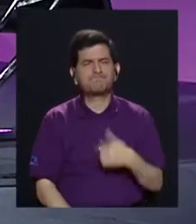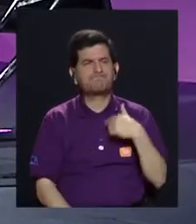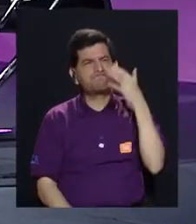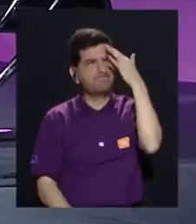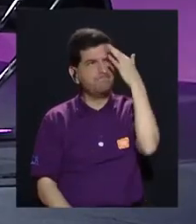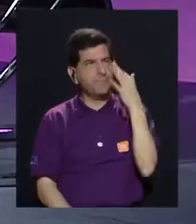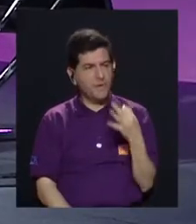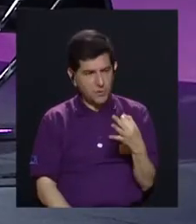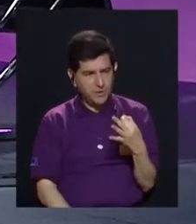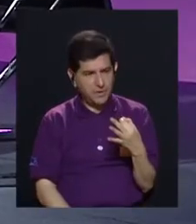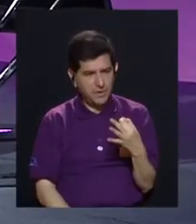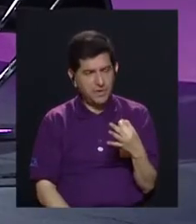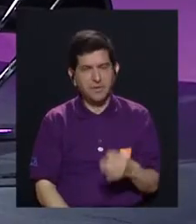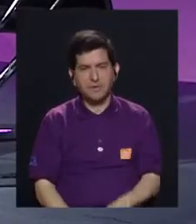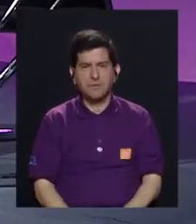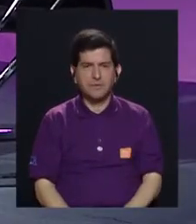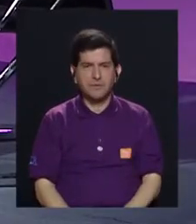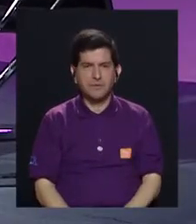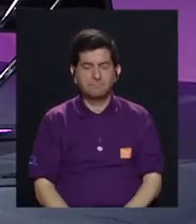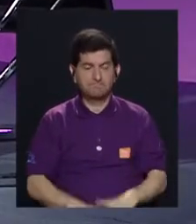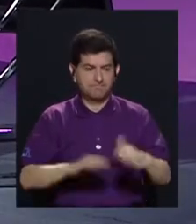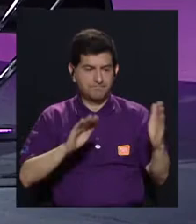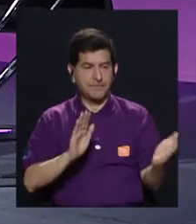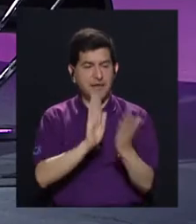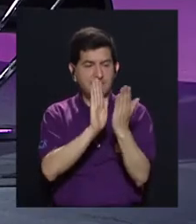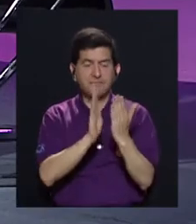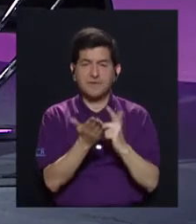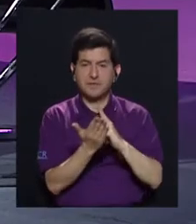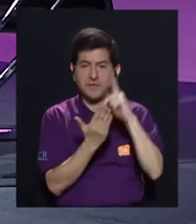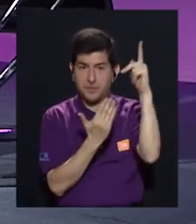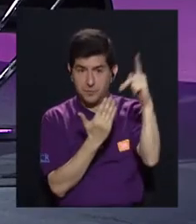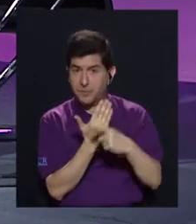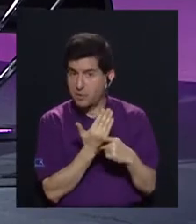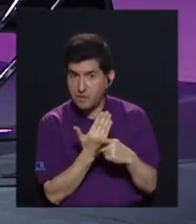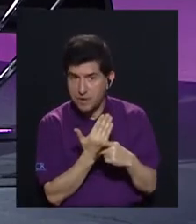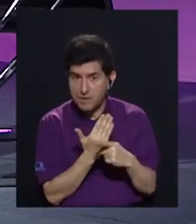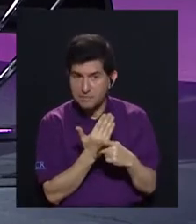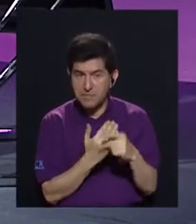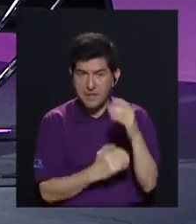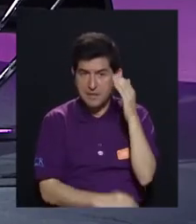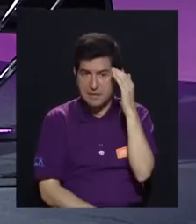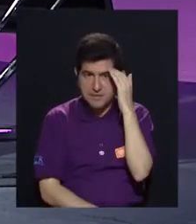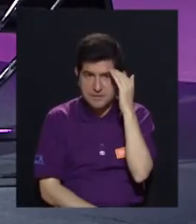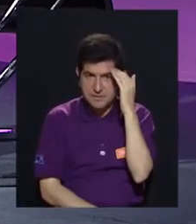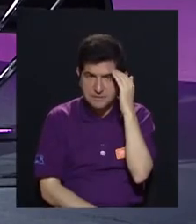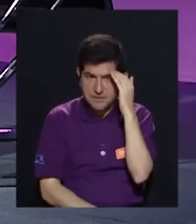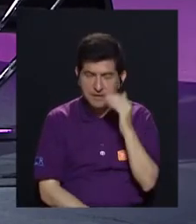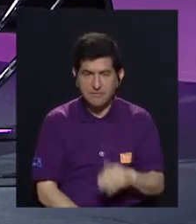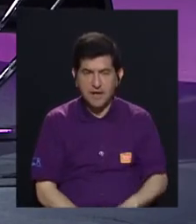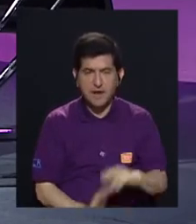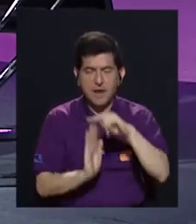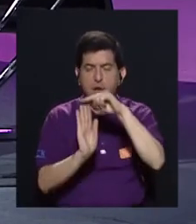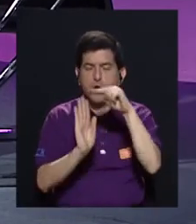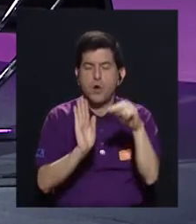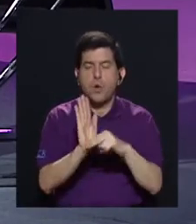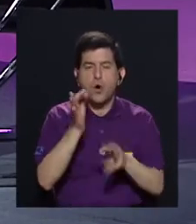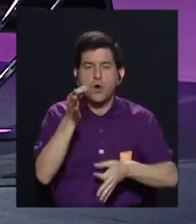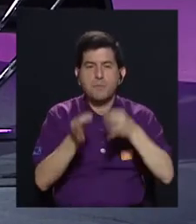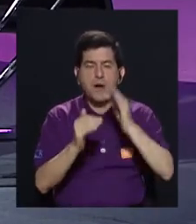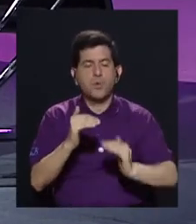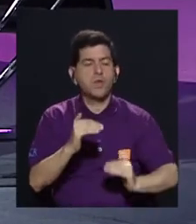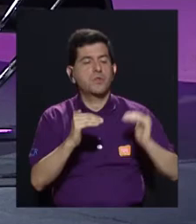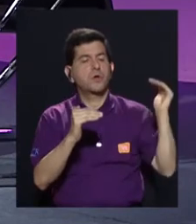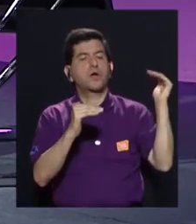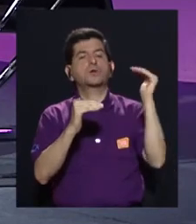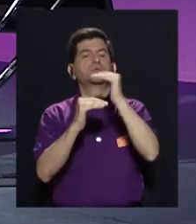que éste cuando confrontamos programas lo que tenemos que saber es cuál es el marco jurídico mayor